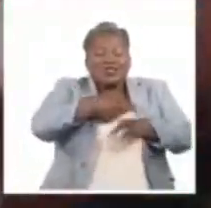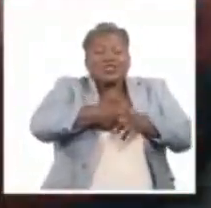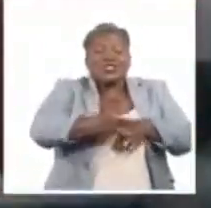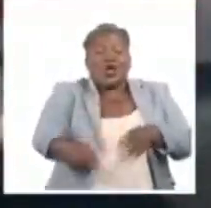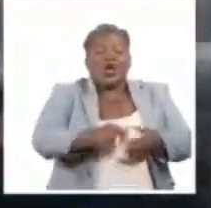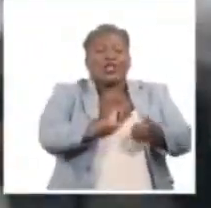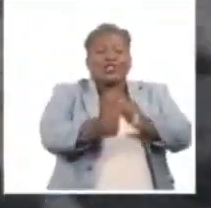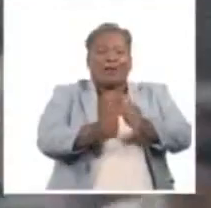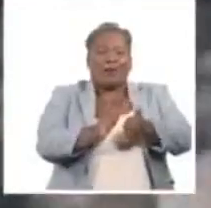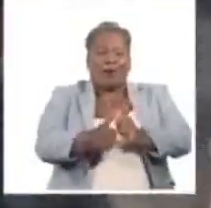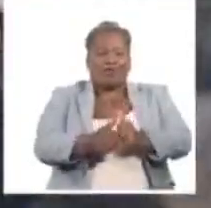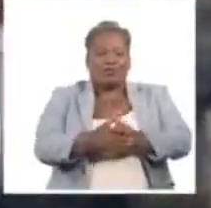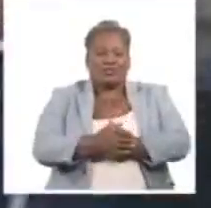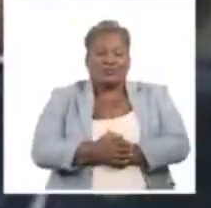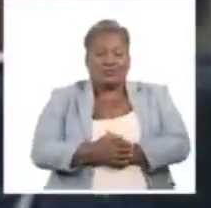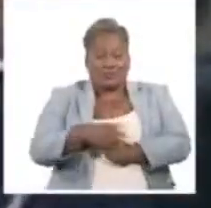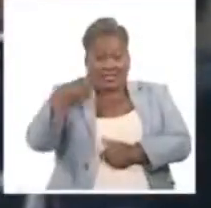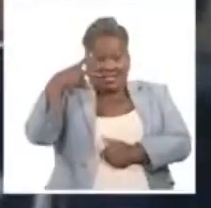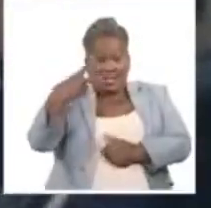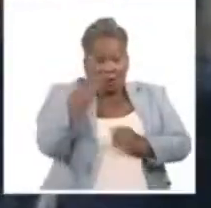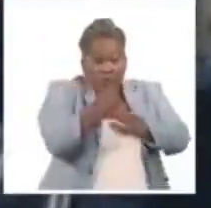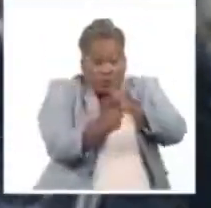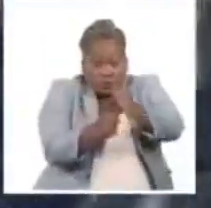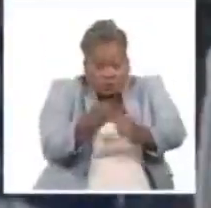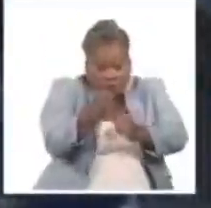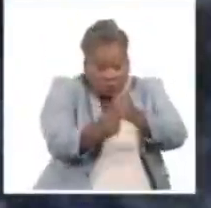deporte mundial. Segundo asalto de la pelea.